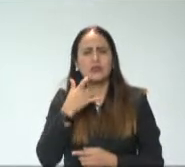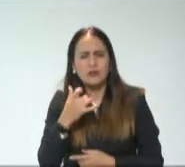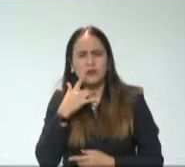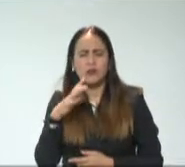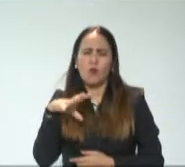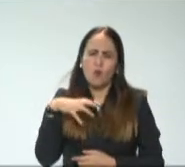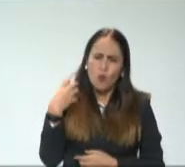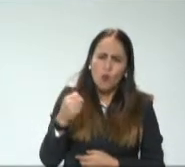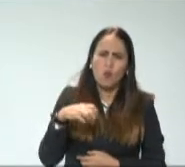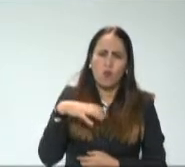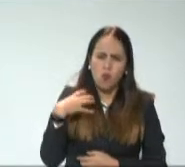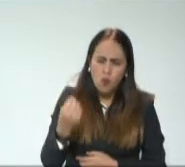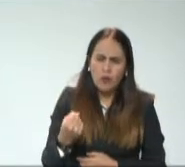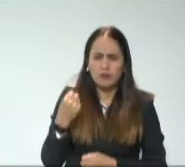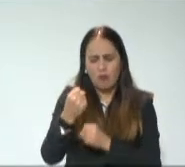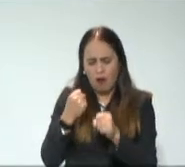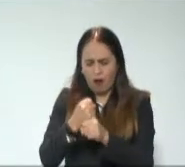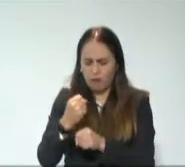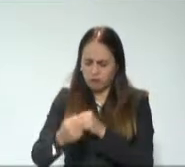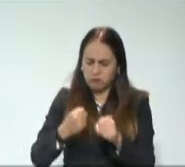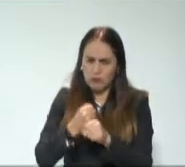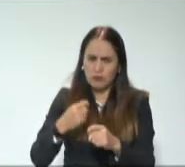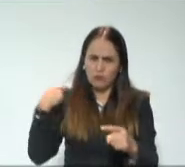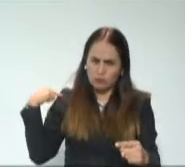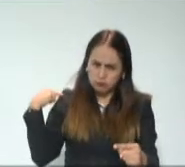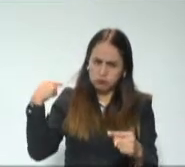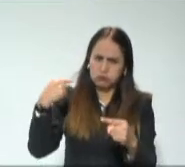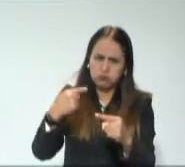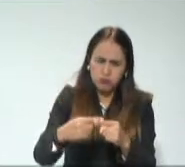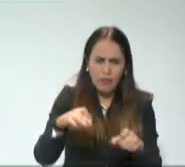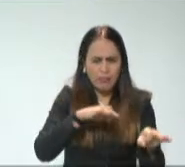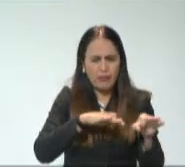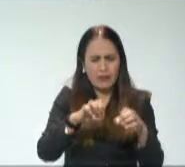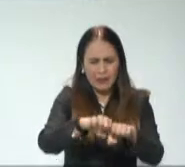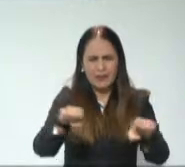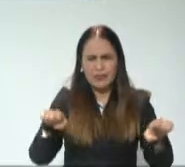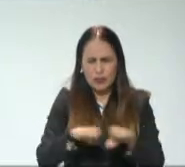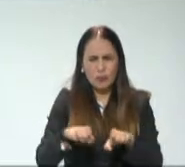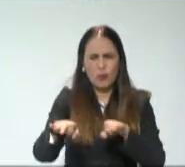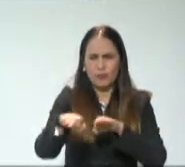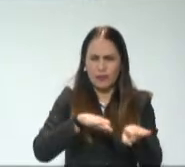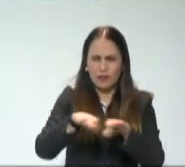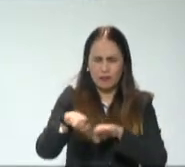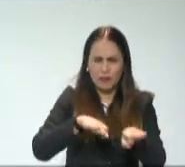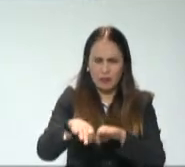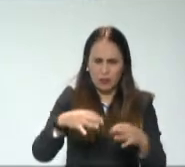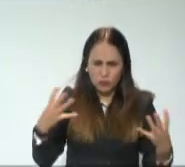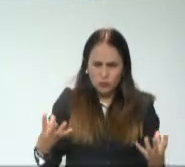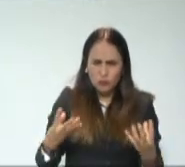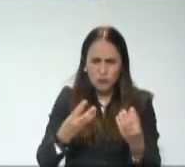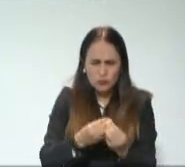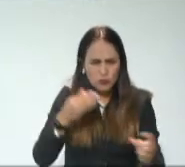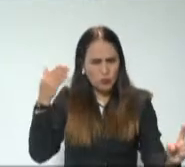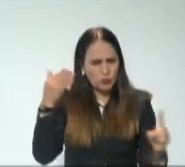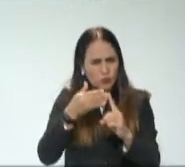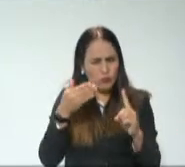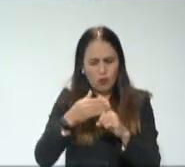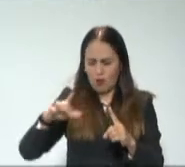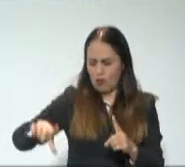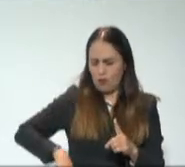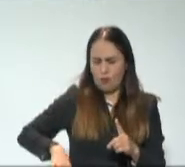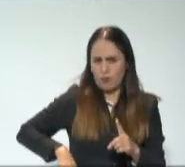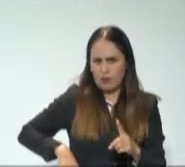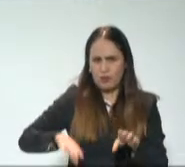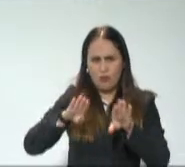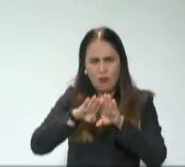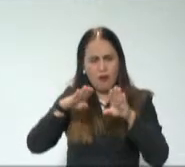eh Ya desde hace varios años en el trabajo en el equipo de trabajo eh enfocado en gobierno abierto